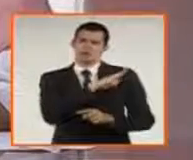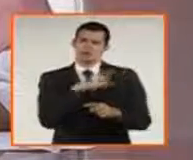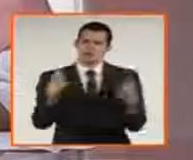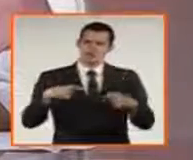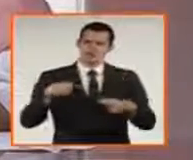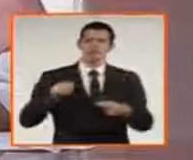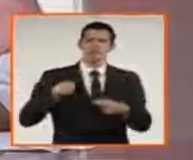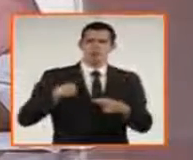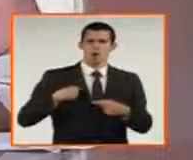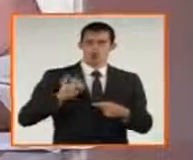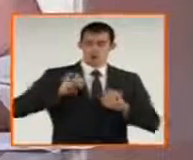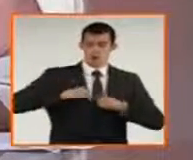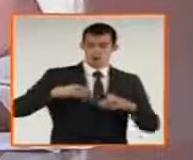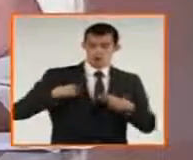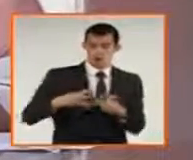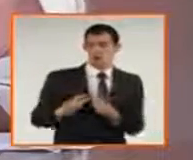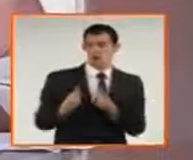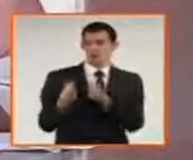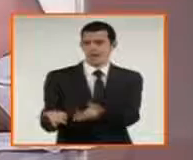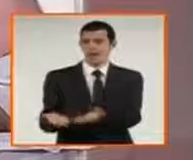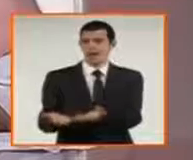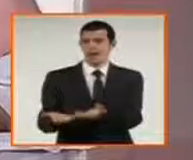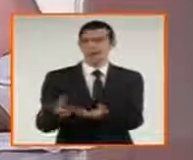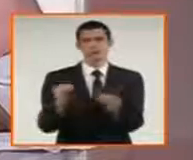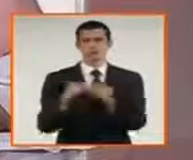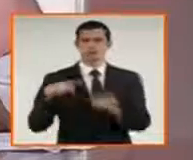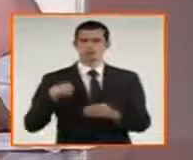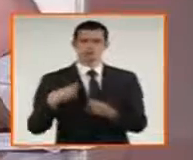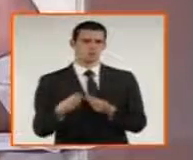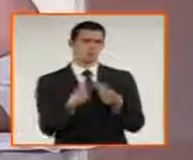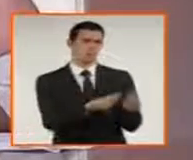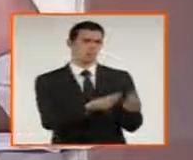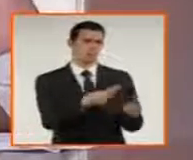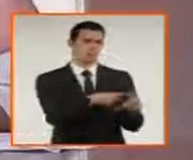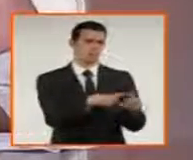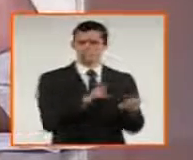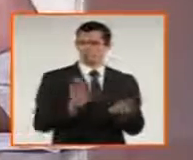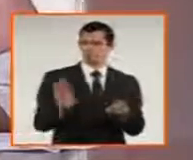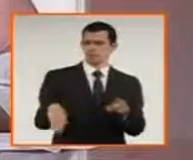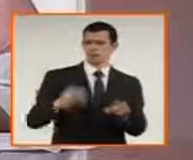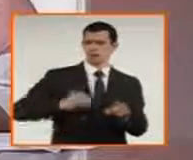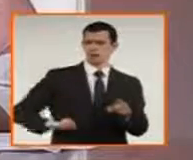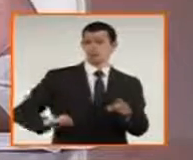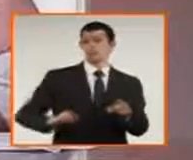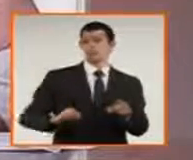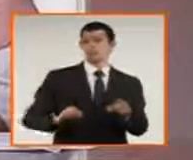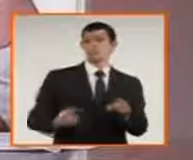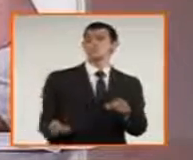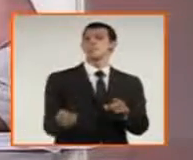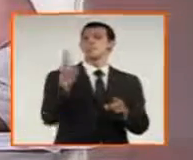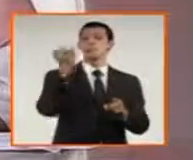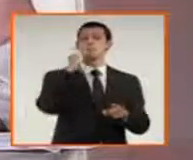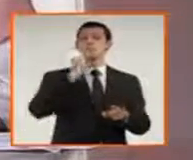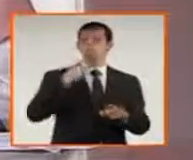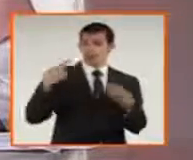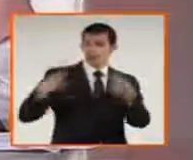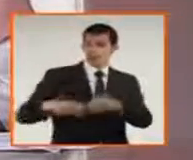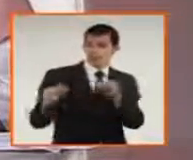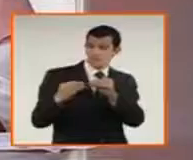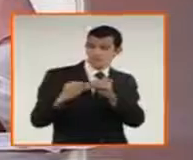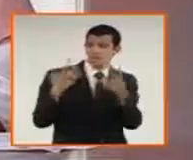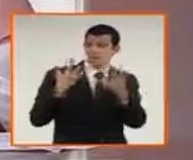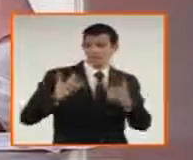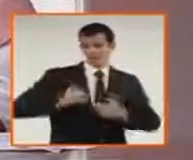Además de los efectos que hemos hablado aquí, y que para nosotros los fundamentales que se regulan en este título que